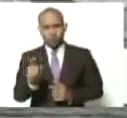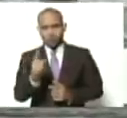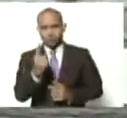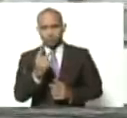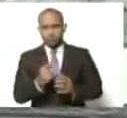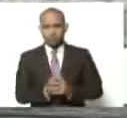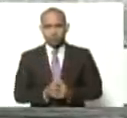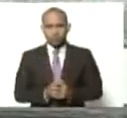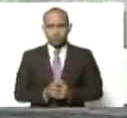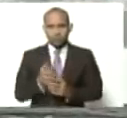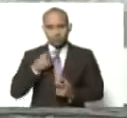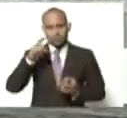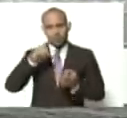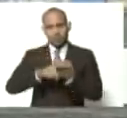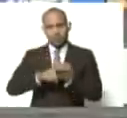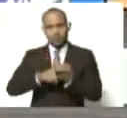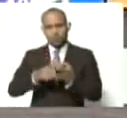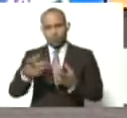a Silvia Linda,